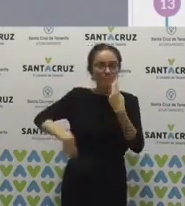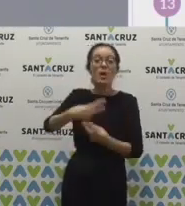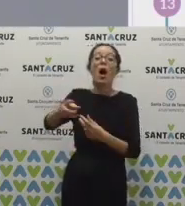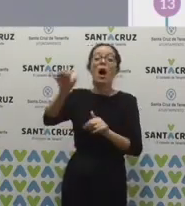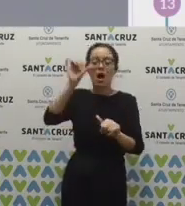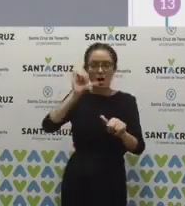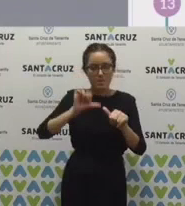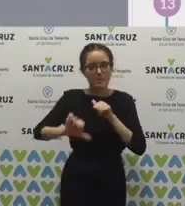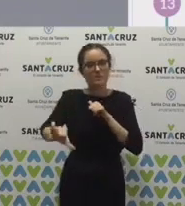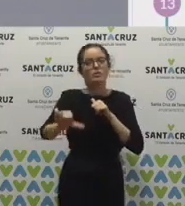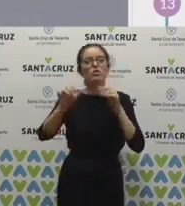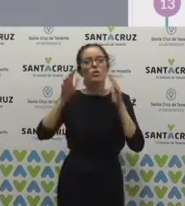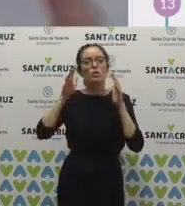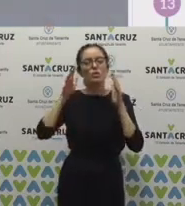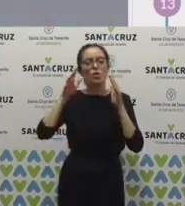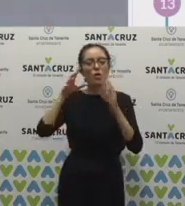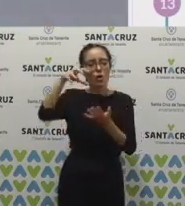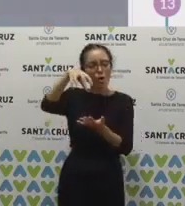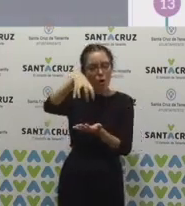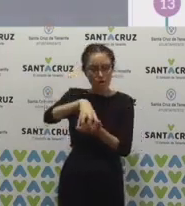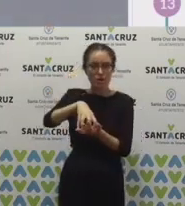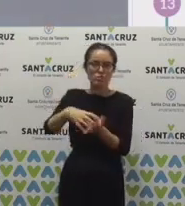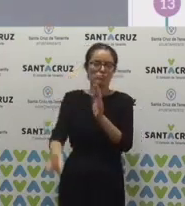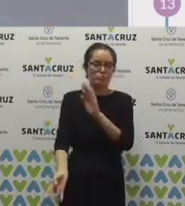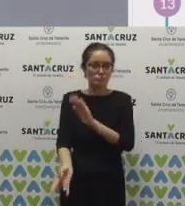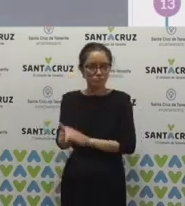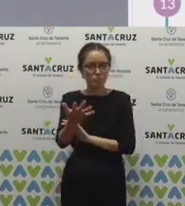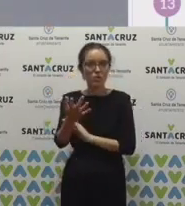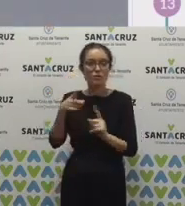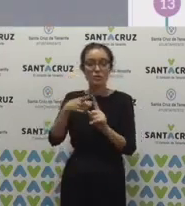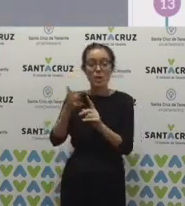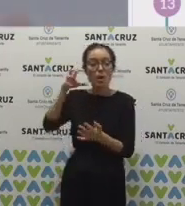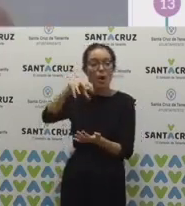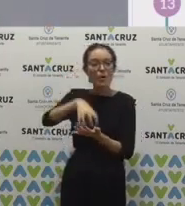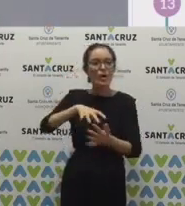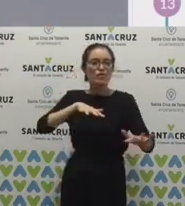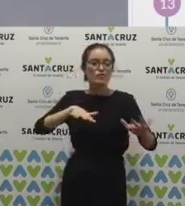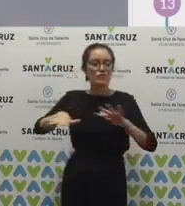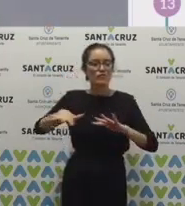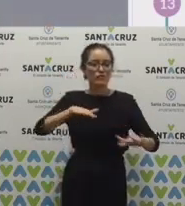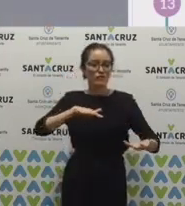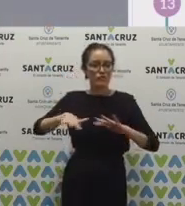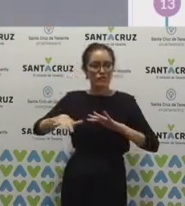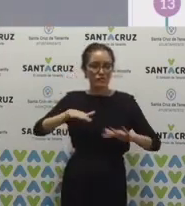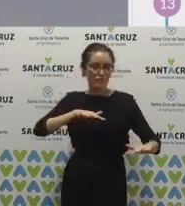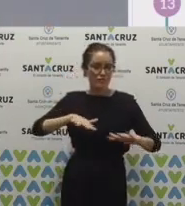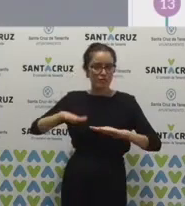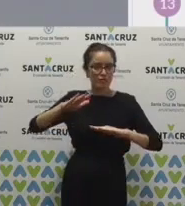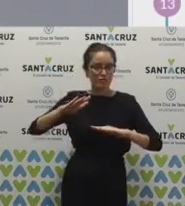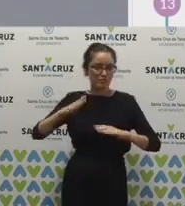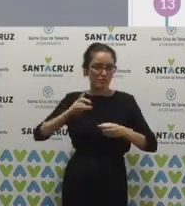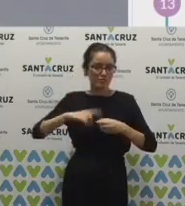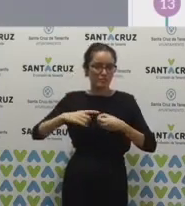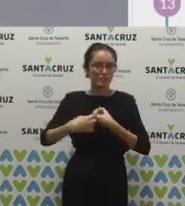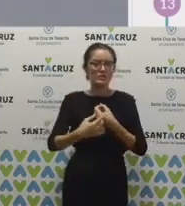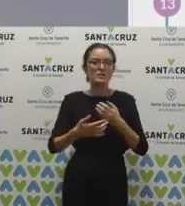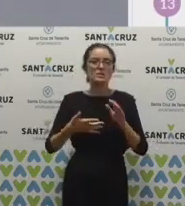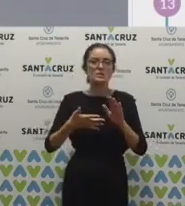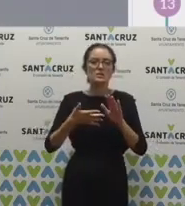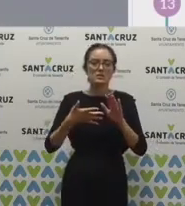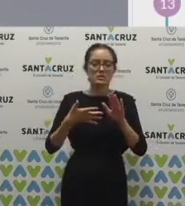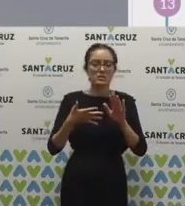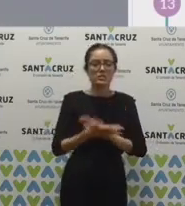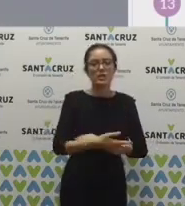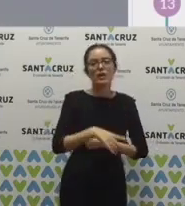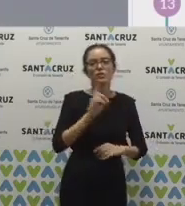órgano para tener un órgano vivo donde hagamos las cosas hacia los ciudadanos no solamente con él para que es lo que hace este